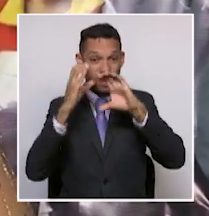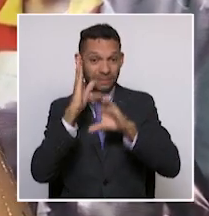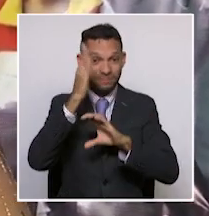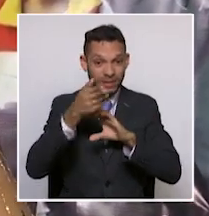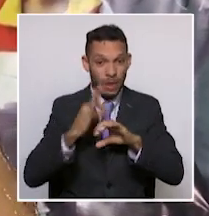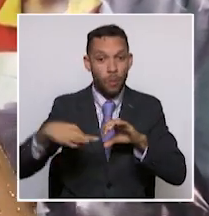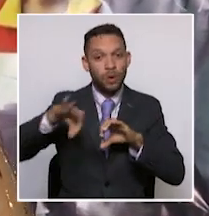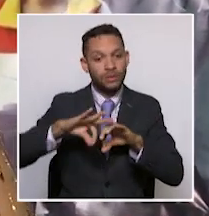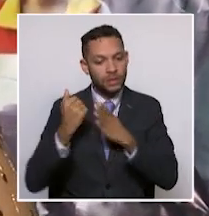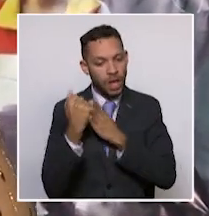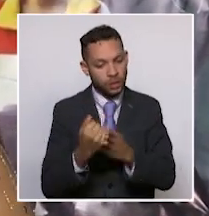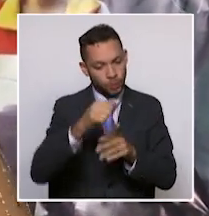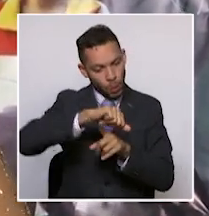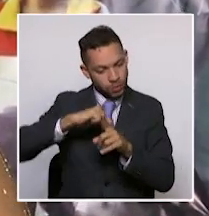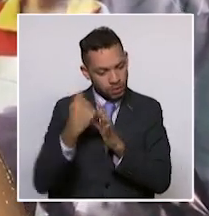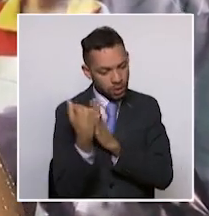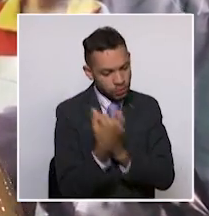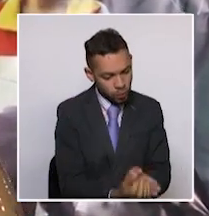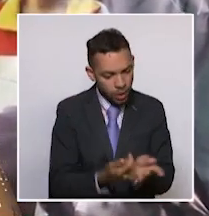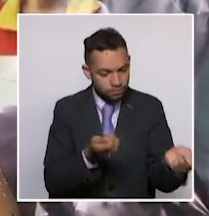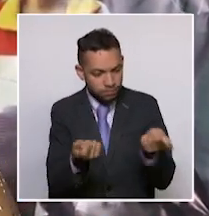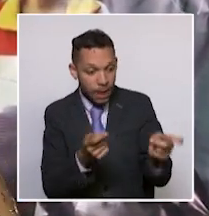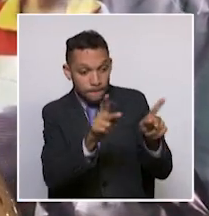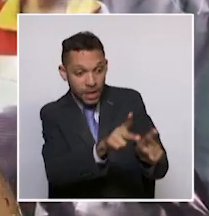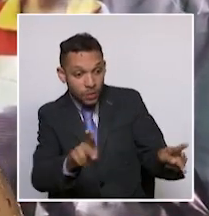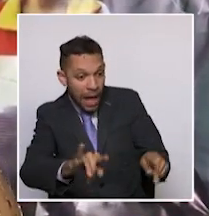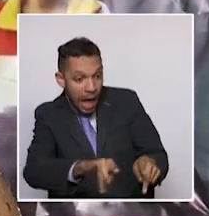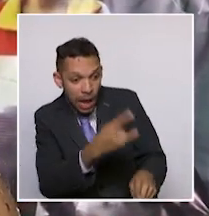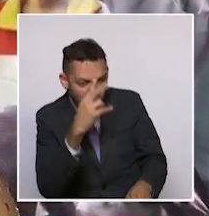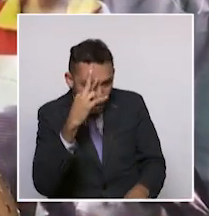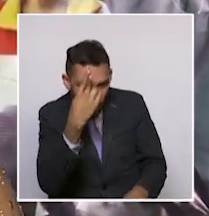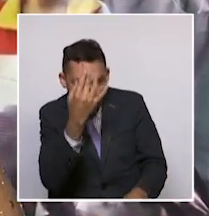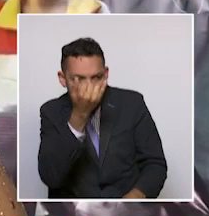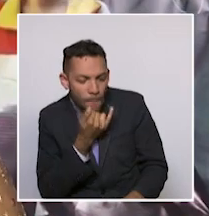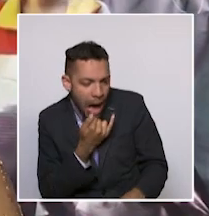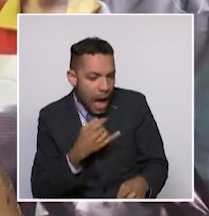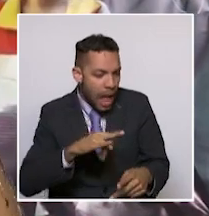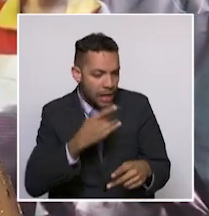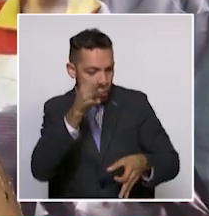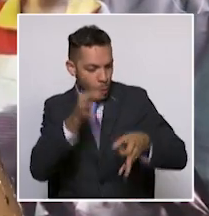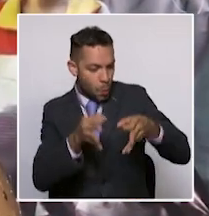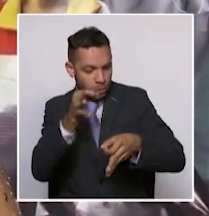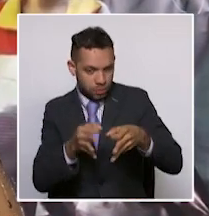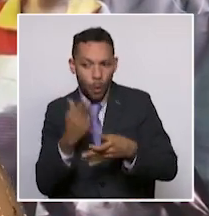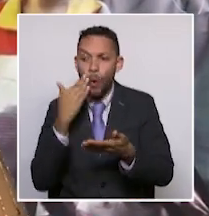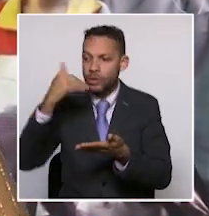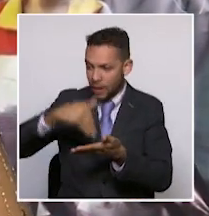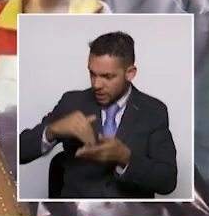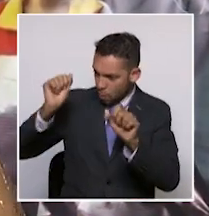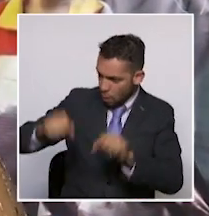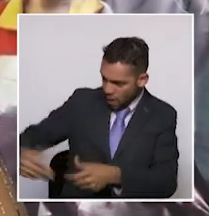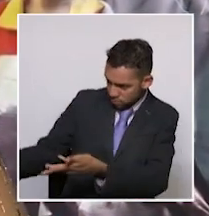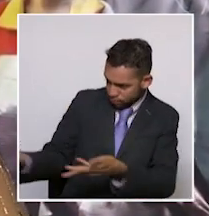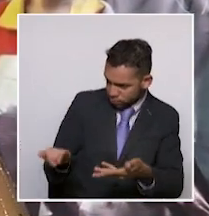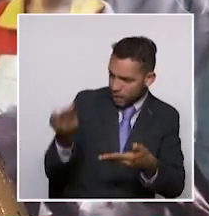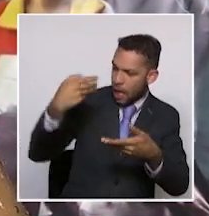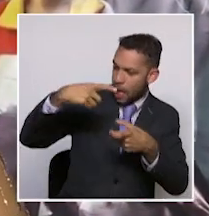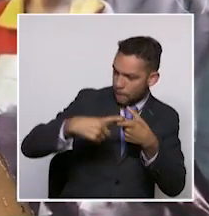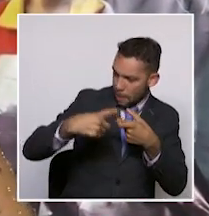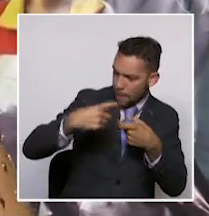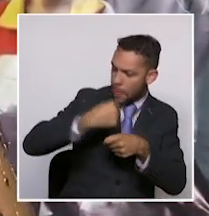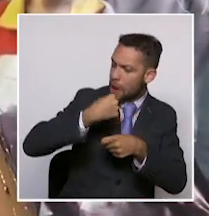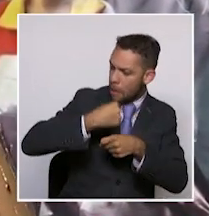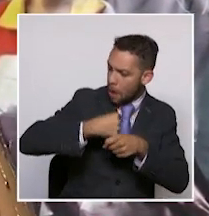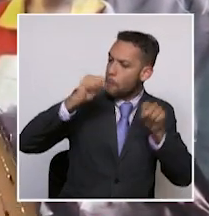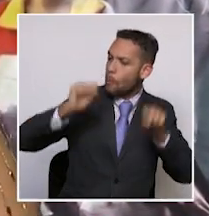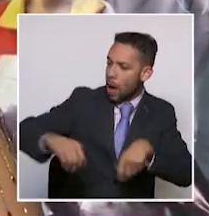de resocialización, ya que esas personas que de pronto han cometido un error en la sociedad, pues les demos una segunda oportunidad y los vinculemos desde lo laboral para